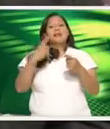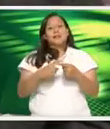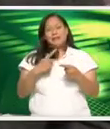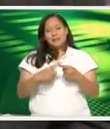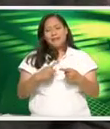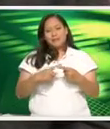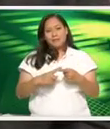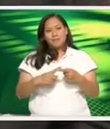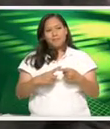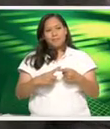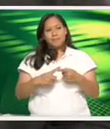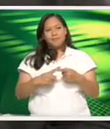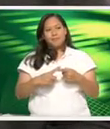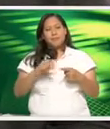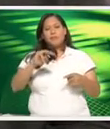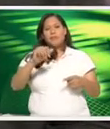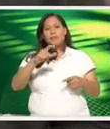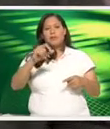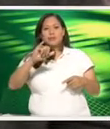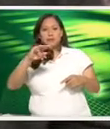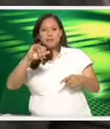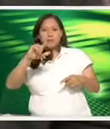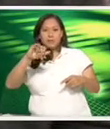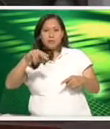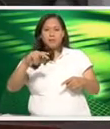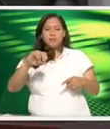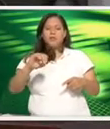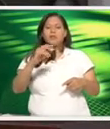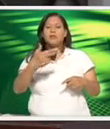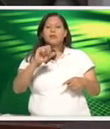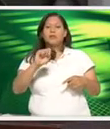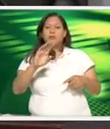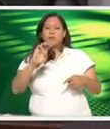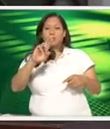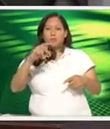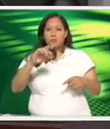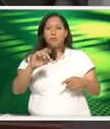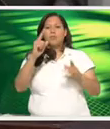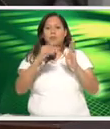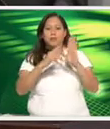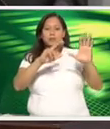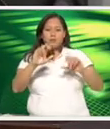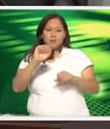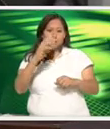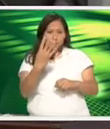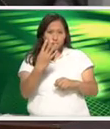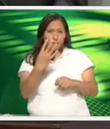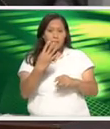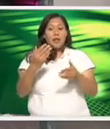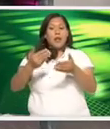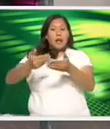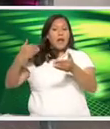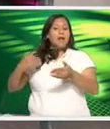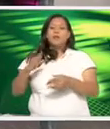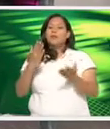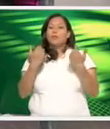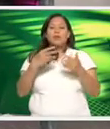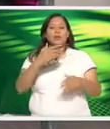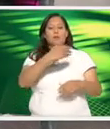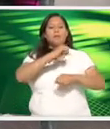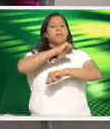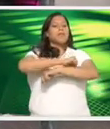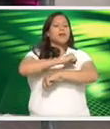más y nada menos que Maximiliano de Habsburgo en 1864. Hasta antes de eso no había que salir